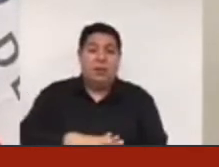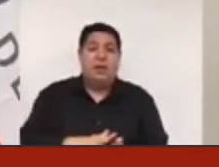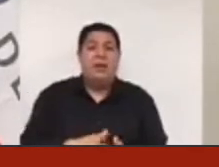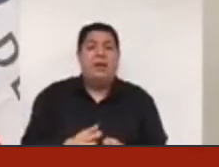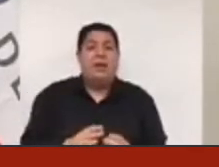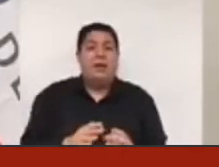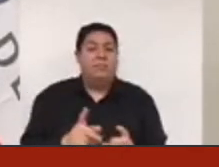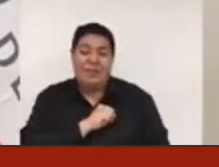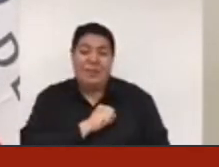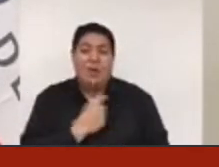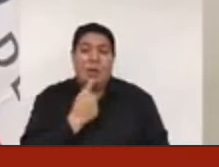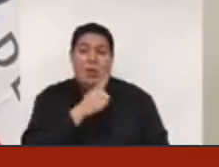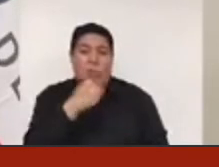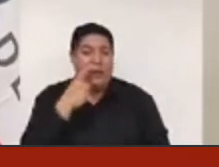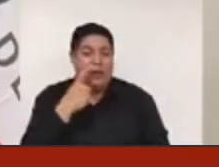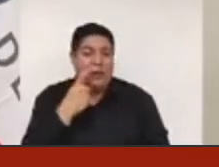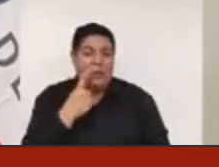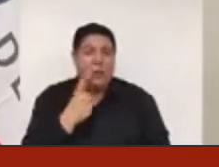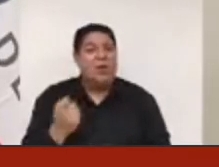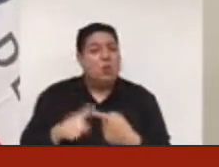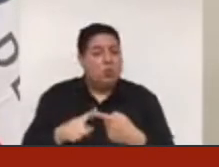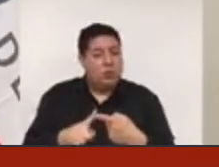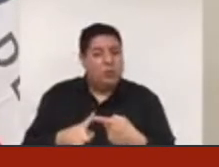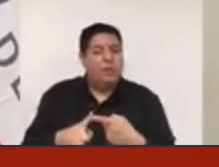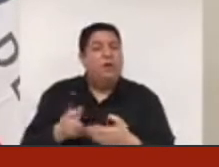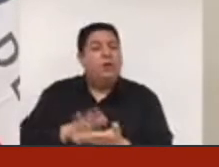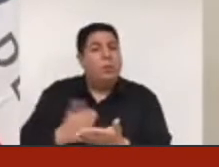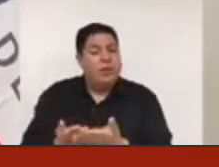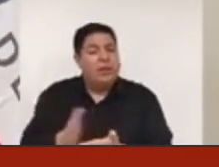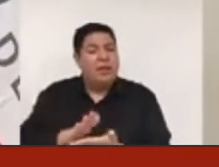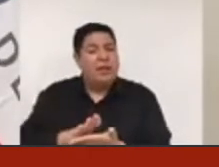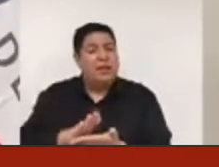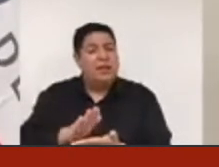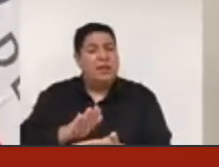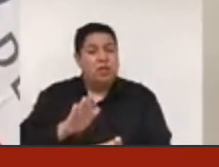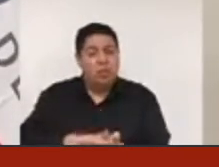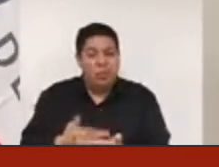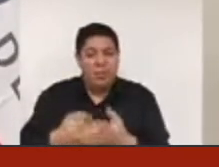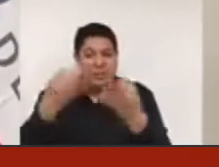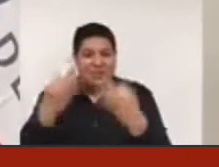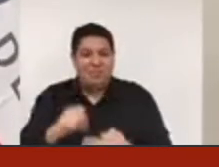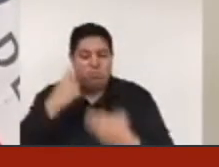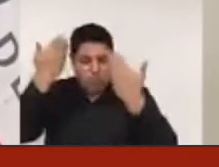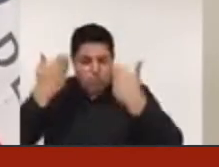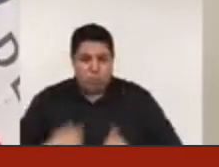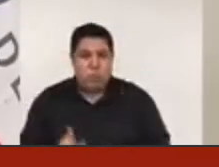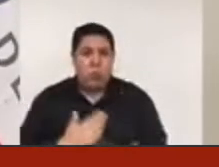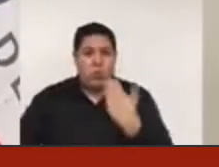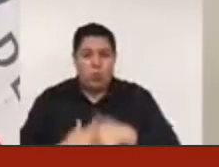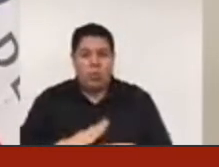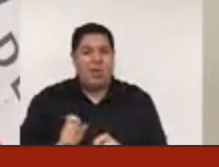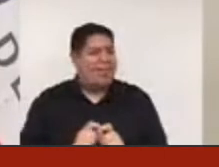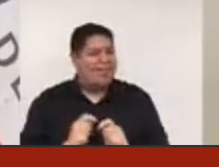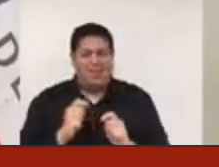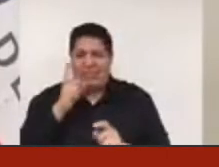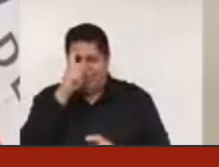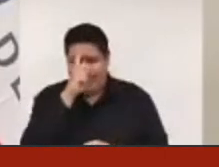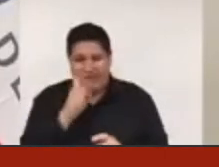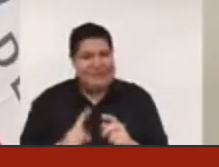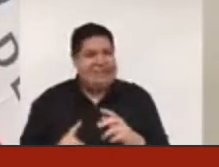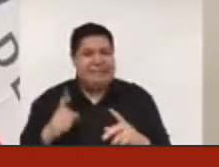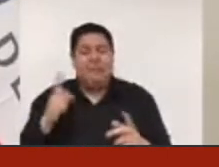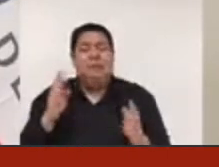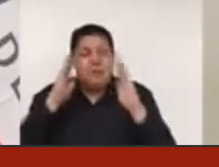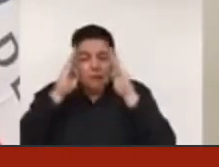comunica bastante rápido como ha respondido el sistema de salud hasta el momento en esta situación de alta complejidad y en segundo lugar cuáles son los protocolos